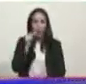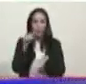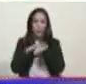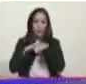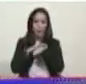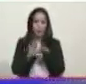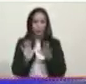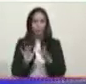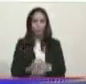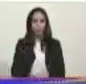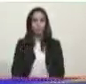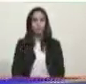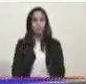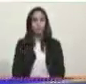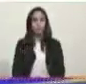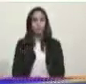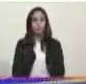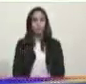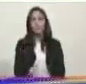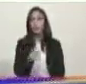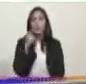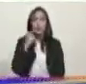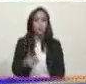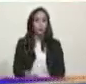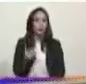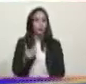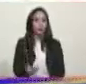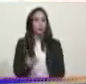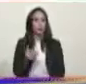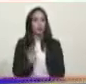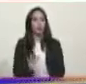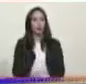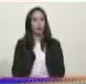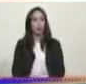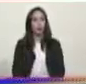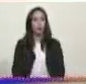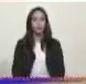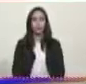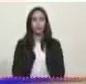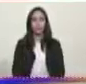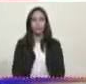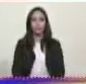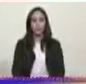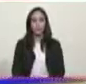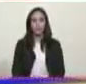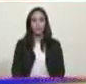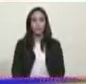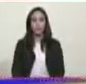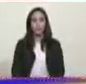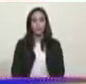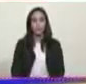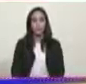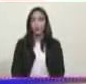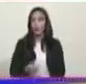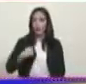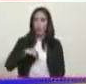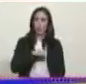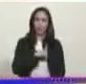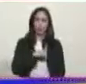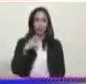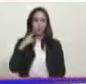favor. Bueno, fíjense, bien importante, si nosotros, nosotros hemos sido